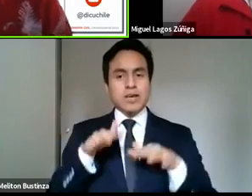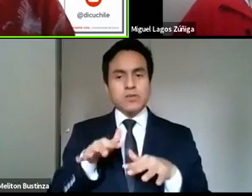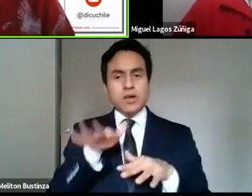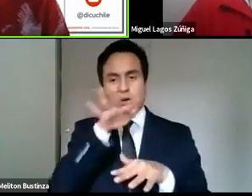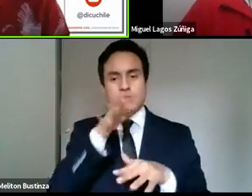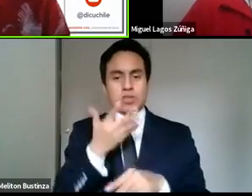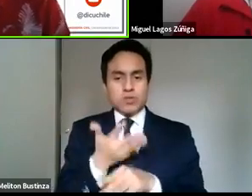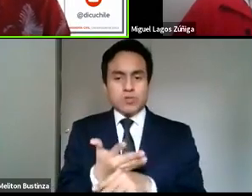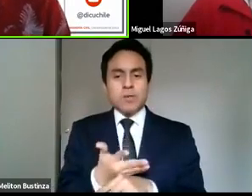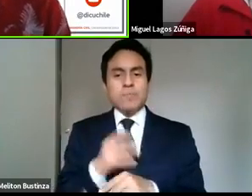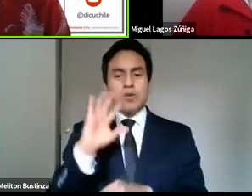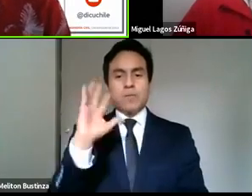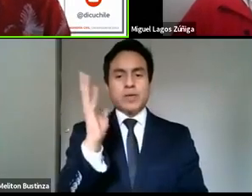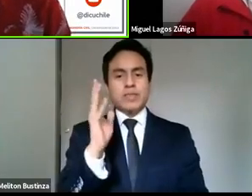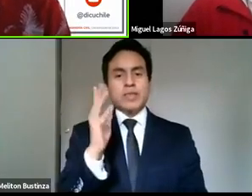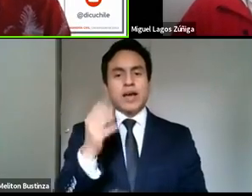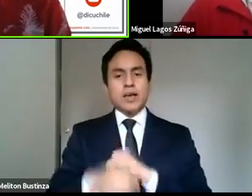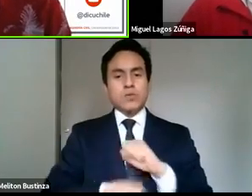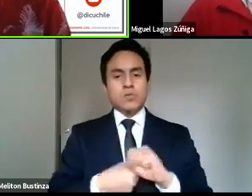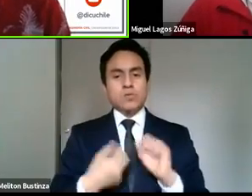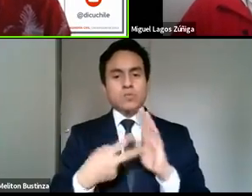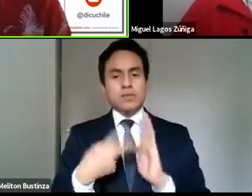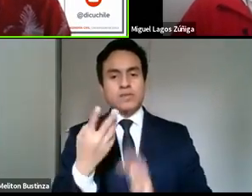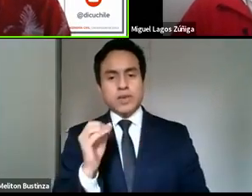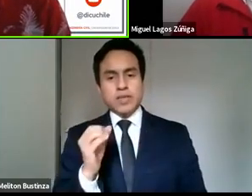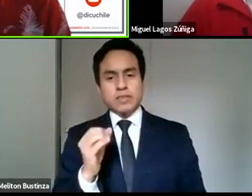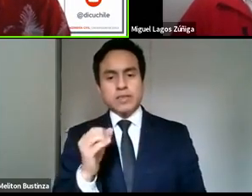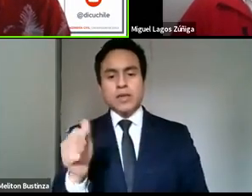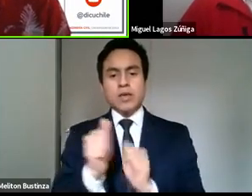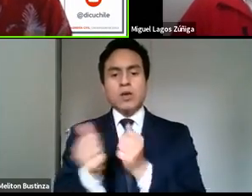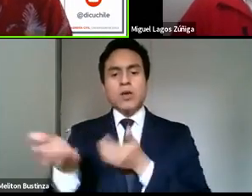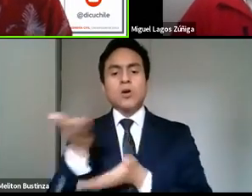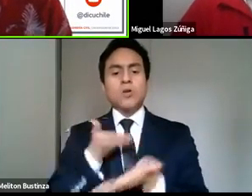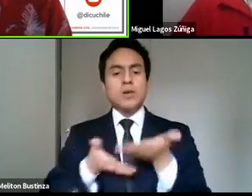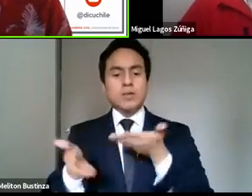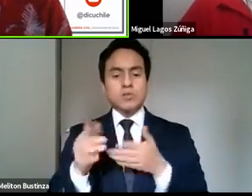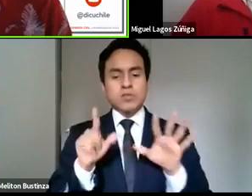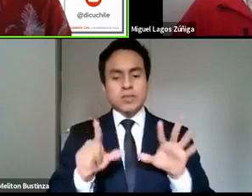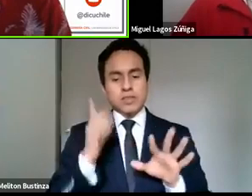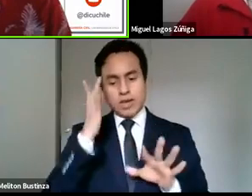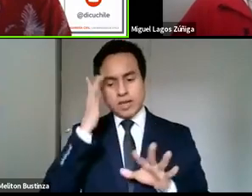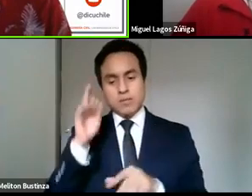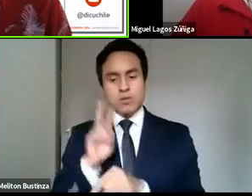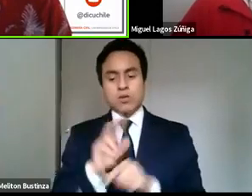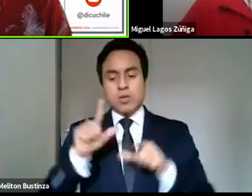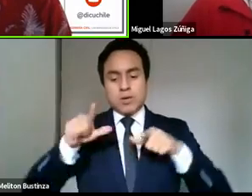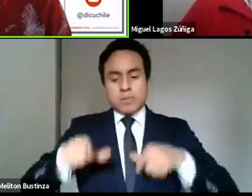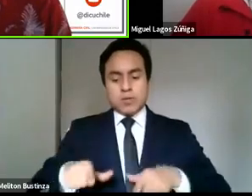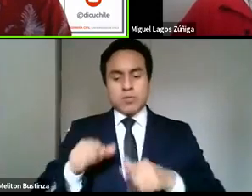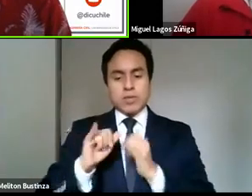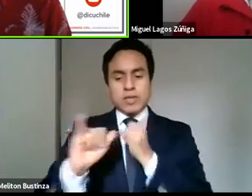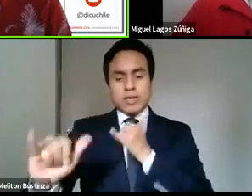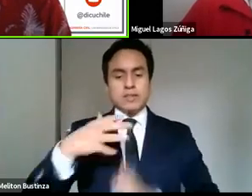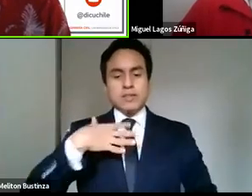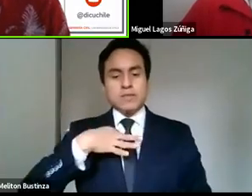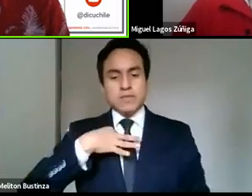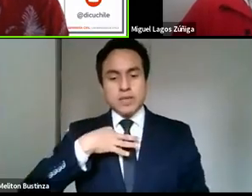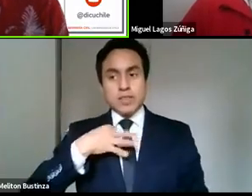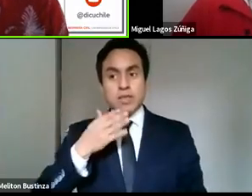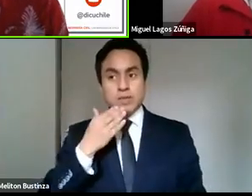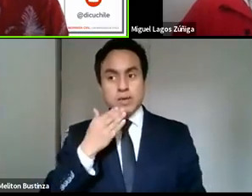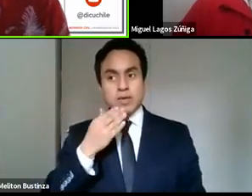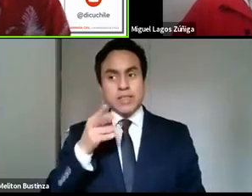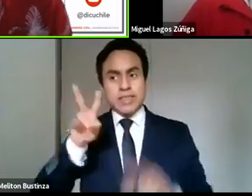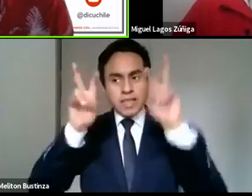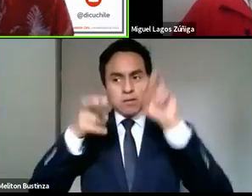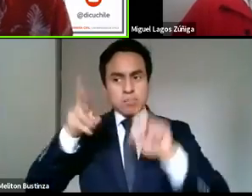hídricos y medio ambiente del año 2020, donde compartimos con los 7 académicos y académicas del Departamento de Ingeniería Civil y donde se repasaron temas que